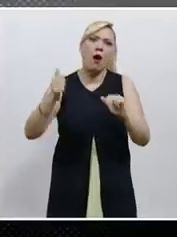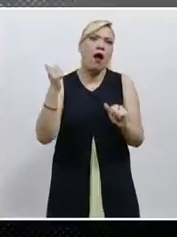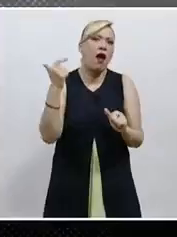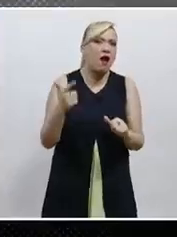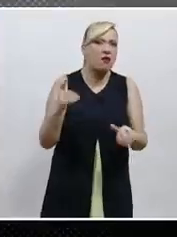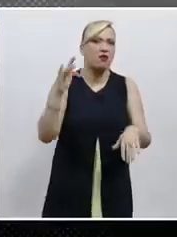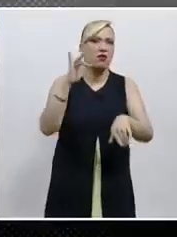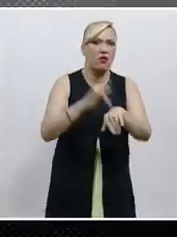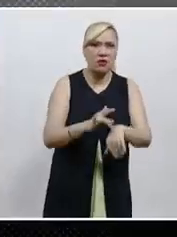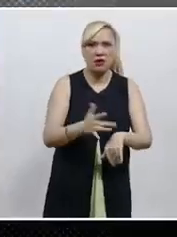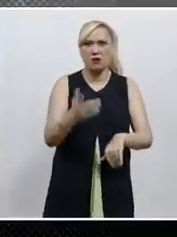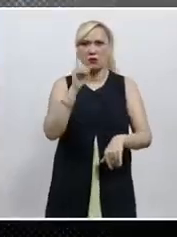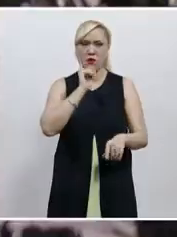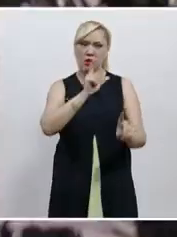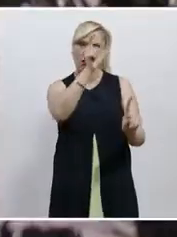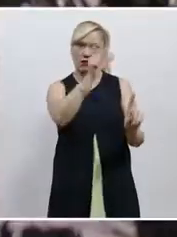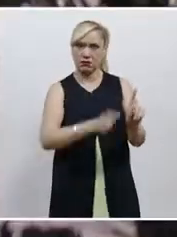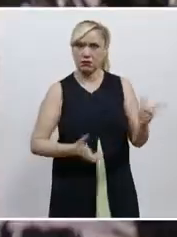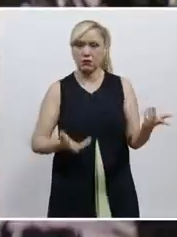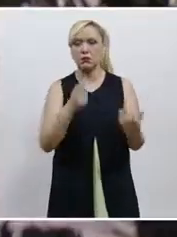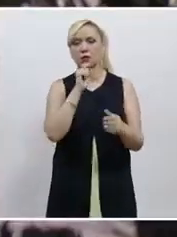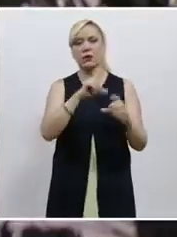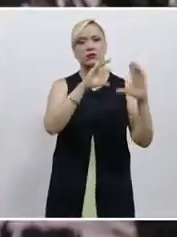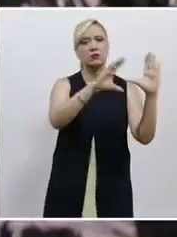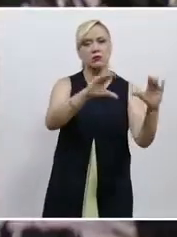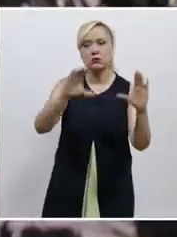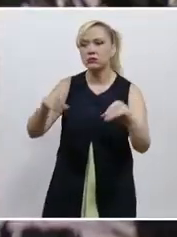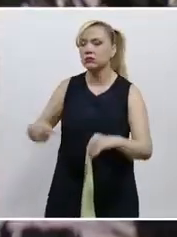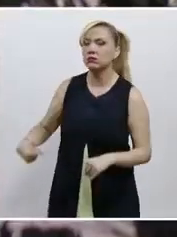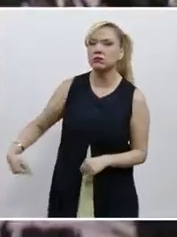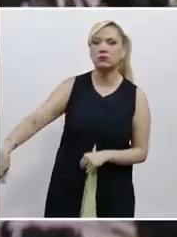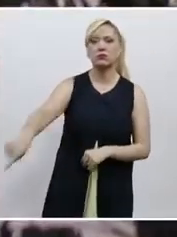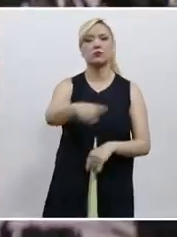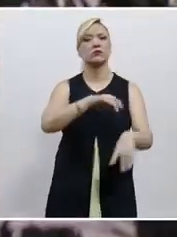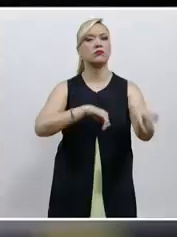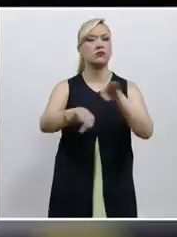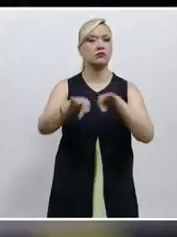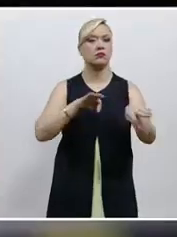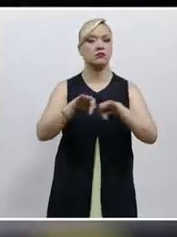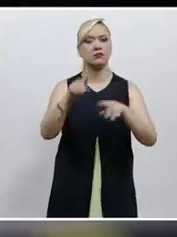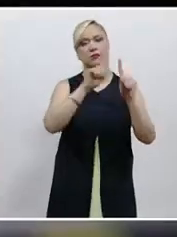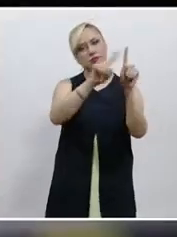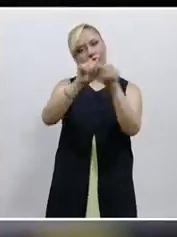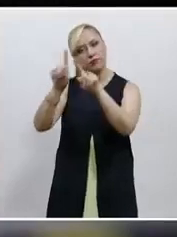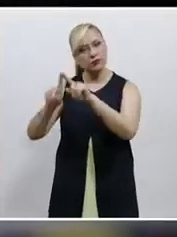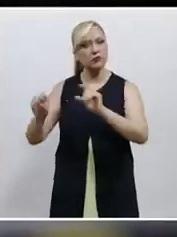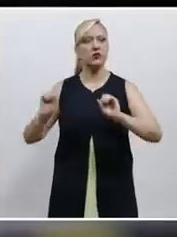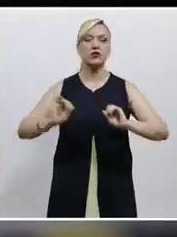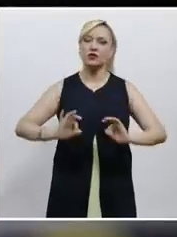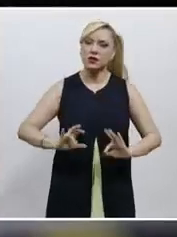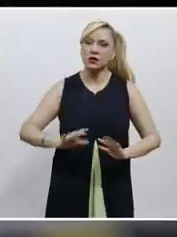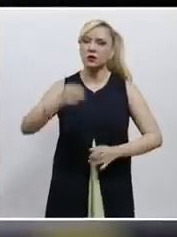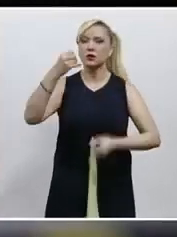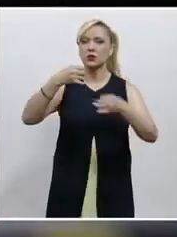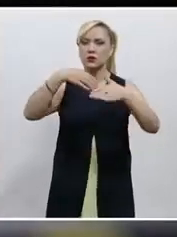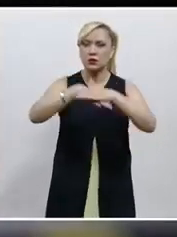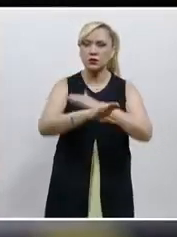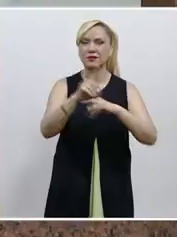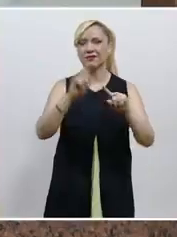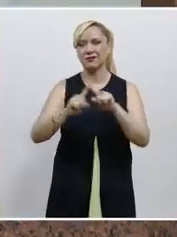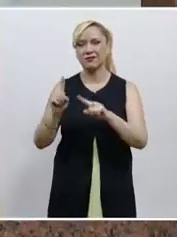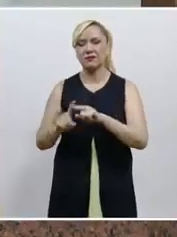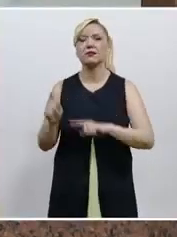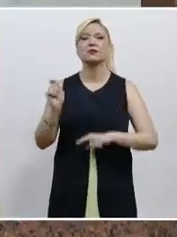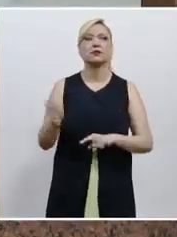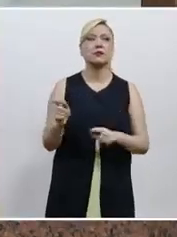género. Además, incluye la capacitación y sensibilización del personal adscrito a las distintas áreas administrativas del Consejo sobre el tema y,